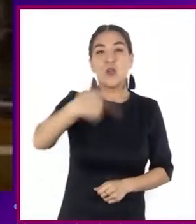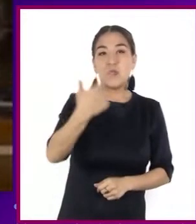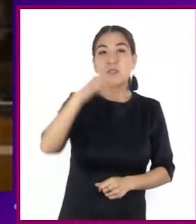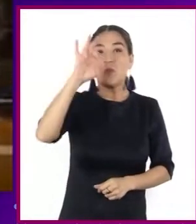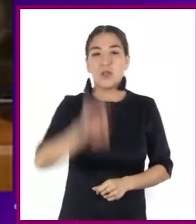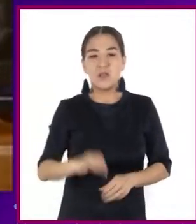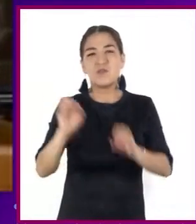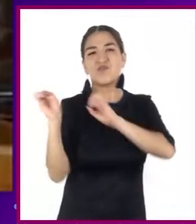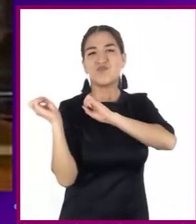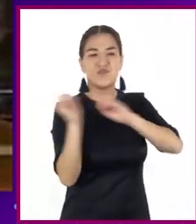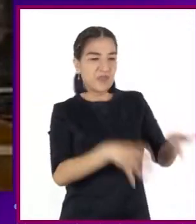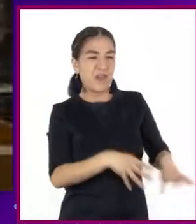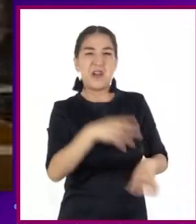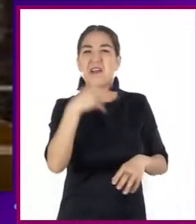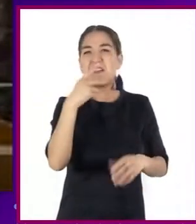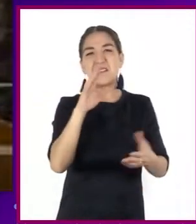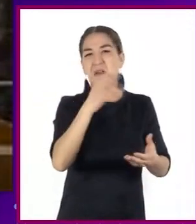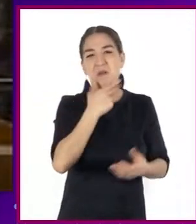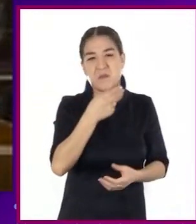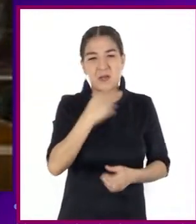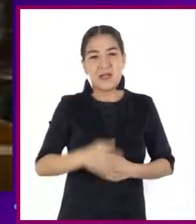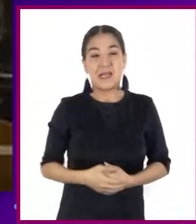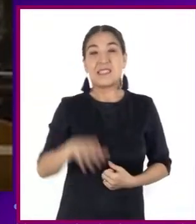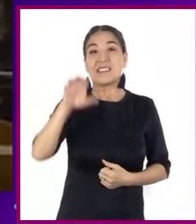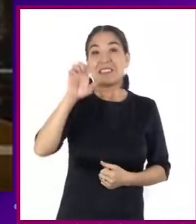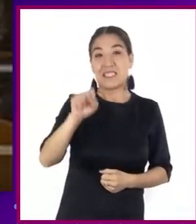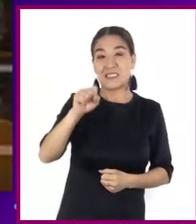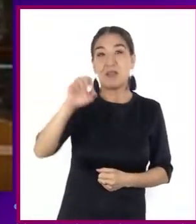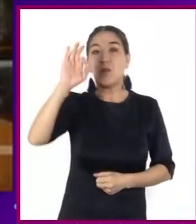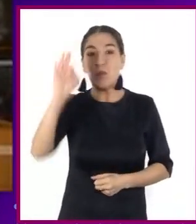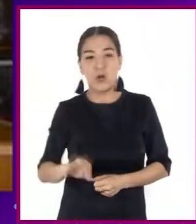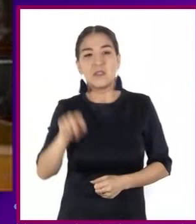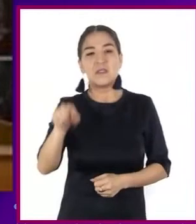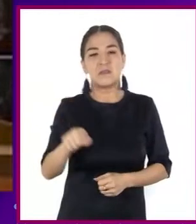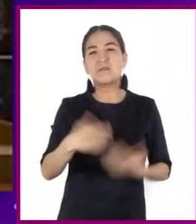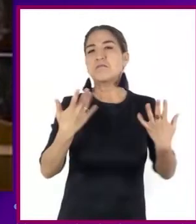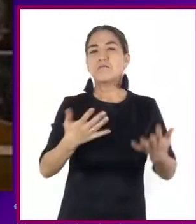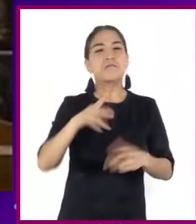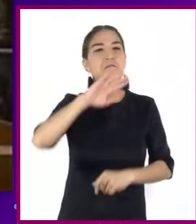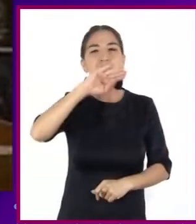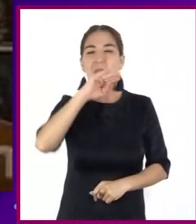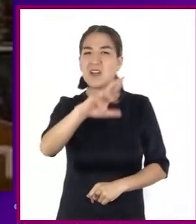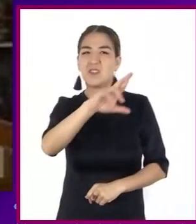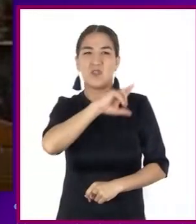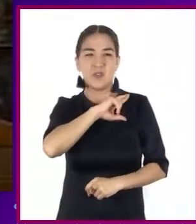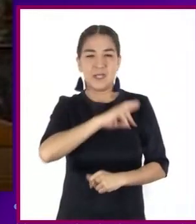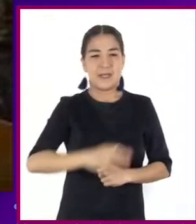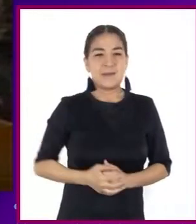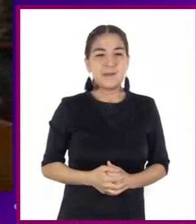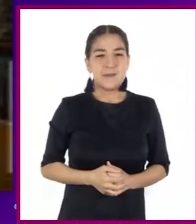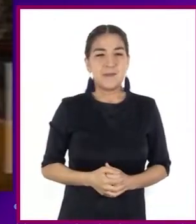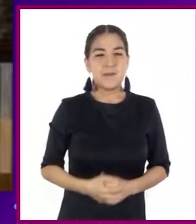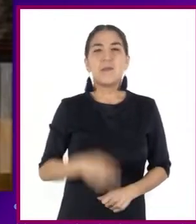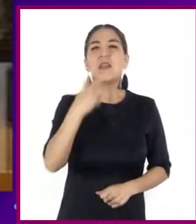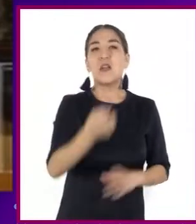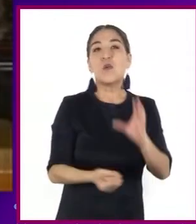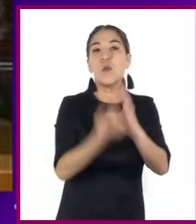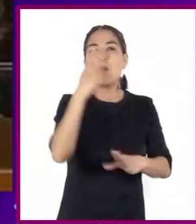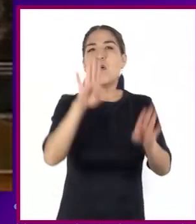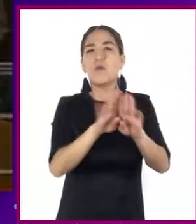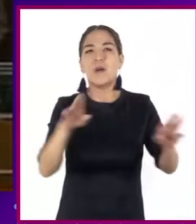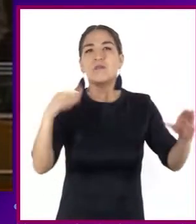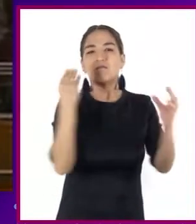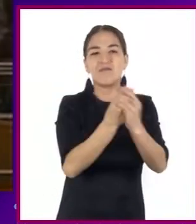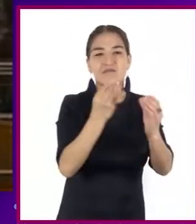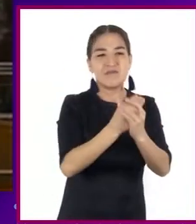12% fueron abandonadas por el hombre y el 60% restante simplemente son madres solteras. La nueva clasificación de las